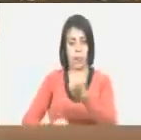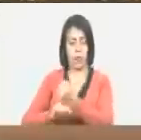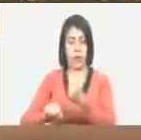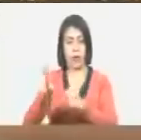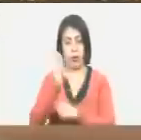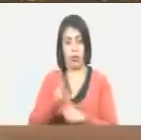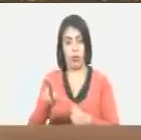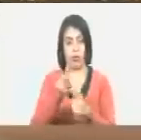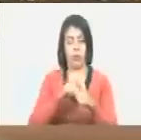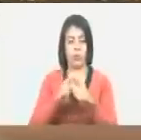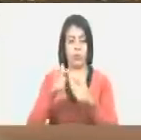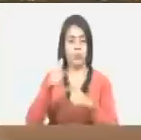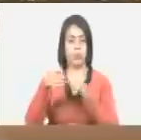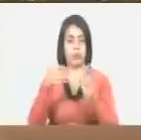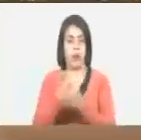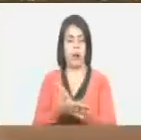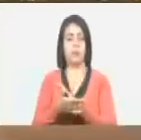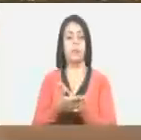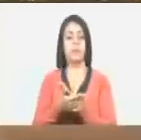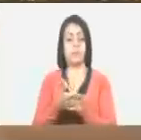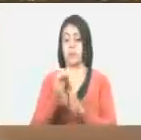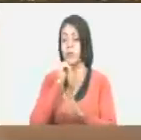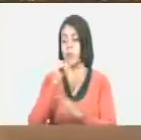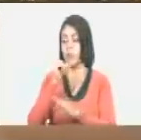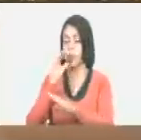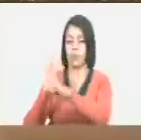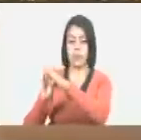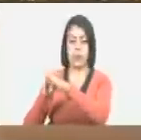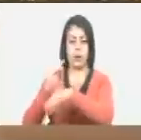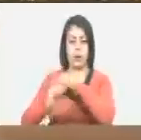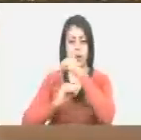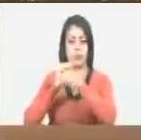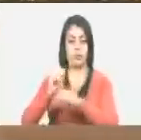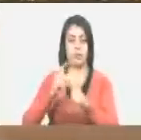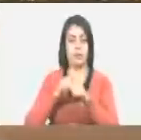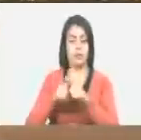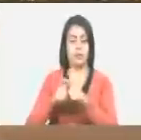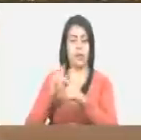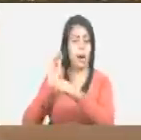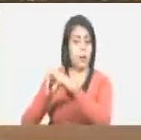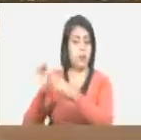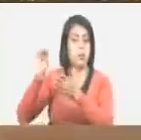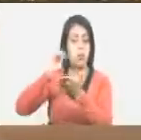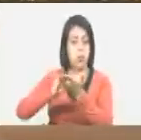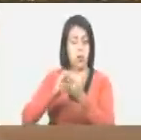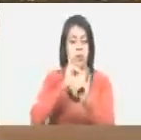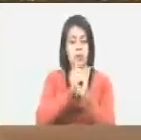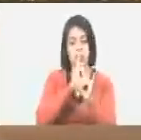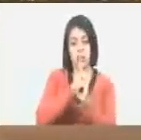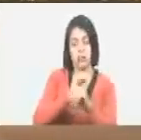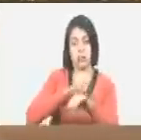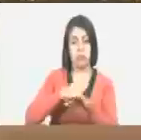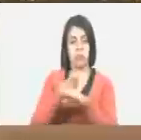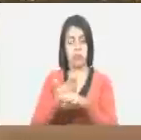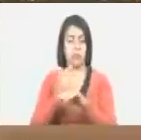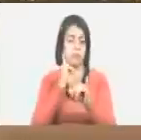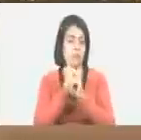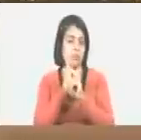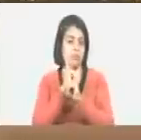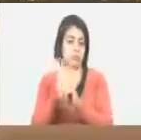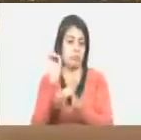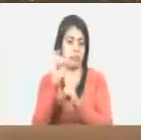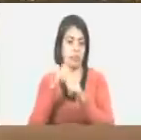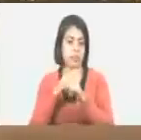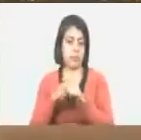uso de medios telemáticos para la materialización de las notificaciones mediante medios electrónicos